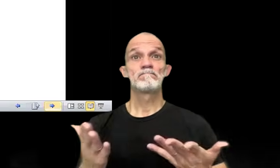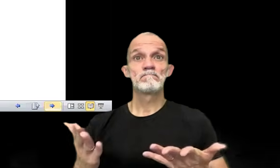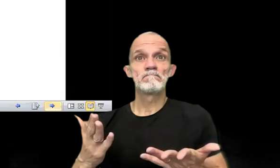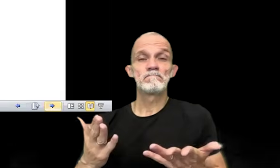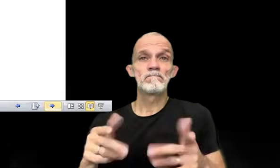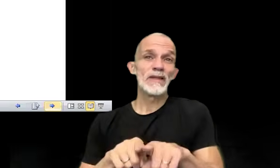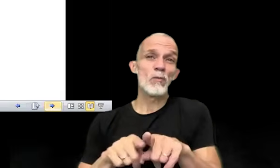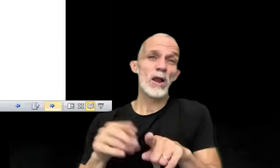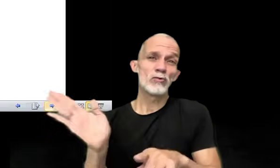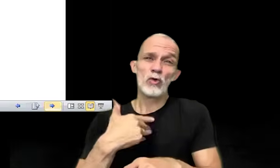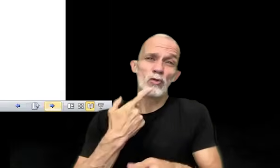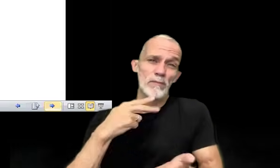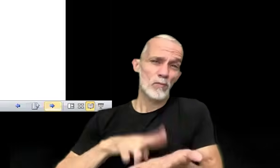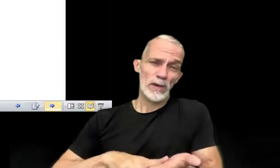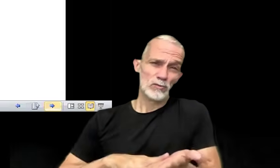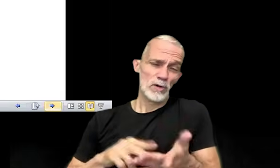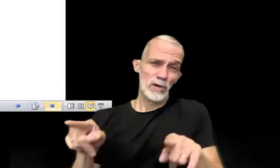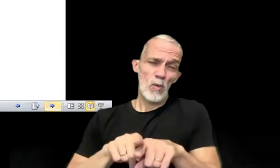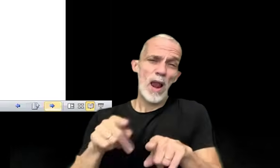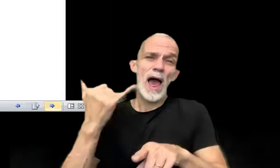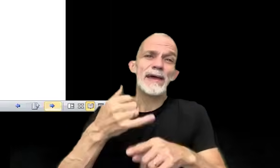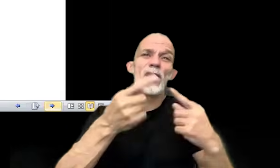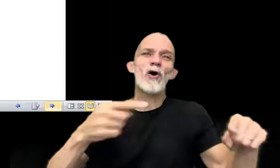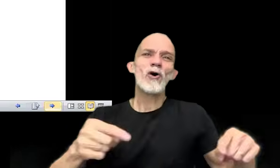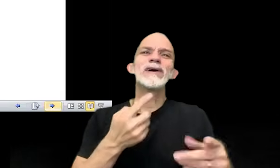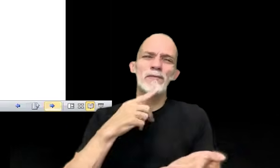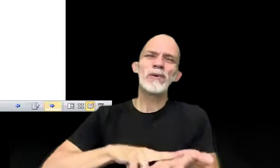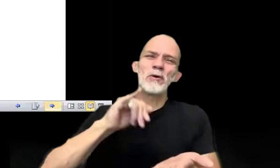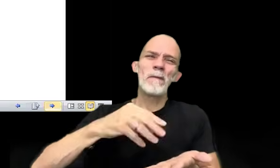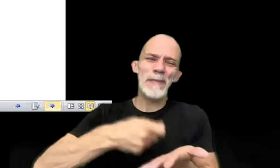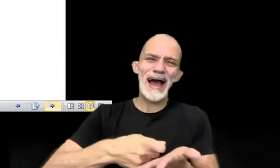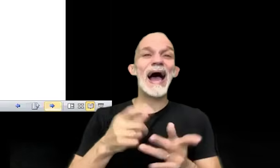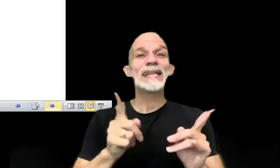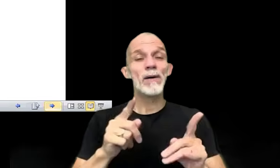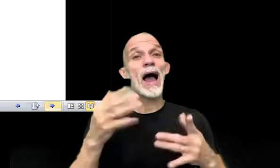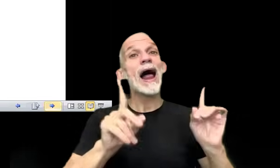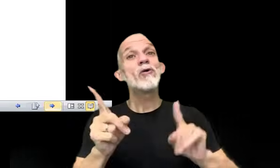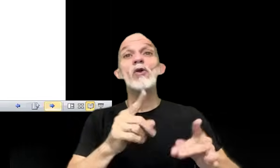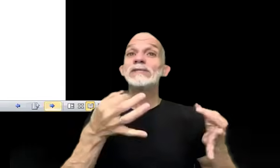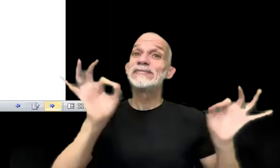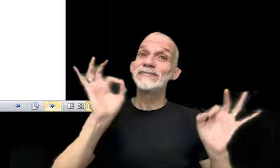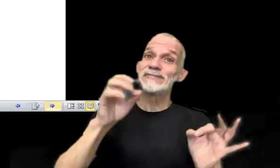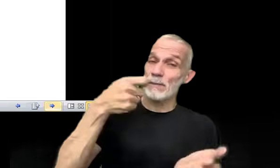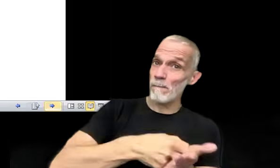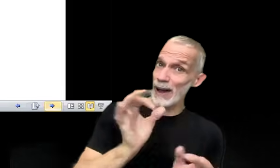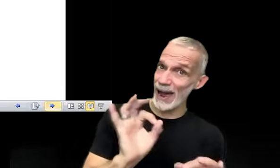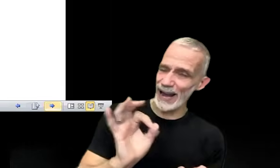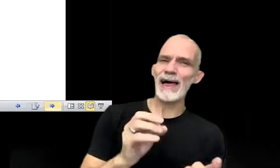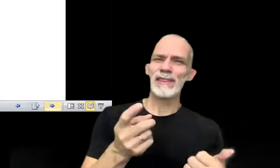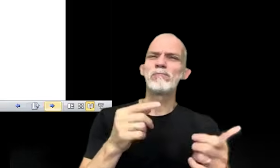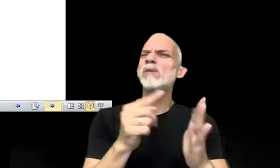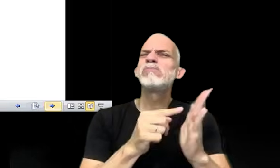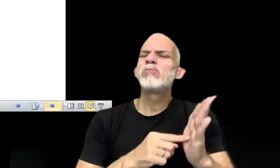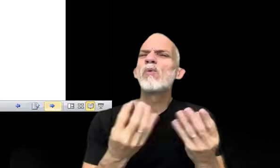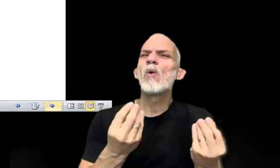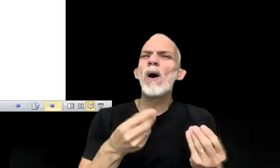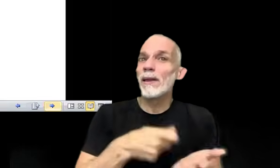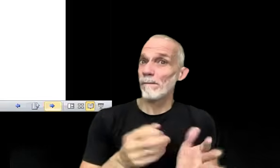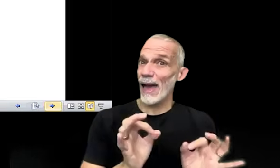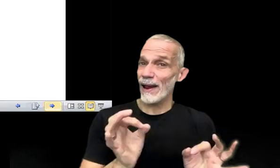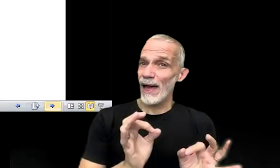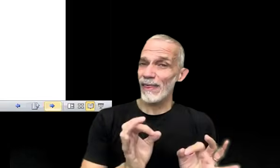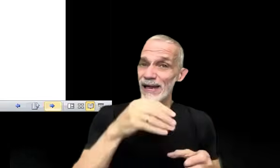Bueno, así como todo tributo tiene bienes gravados, también tiene bienes exentos. ¿Cuáles son los